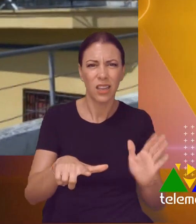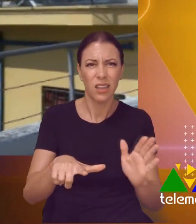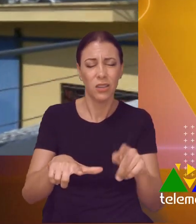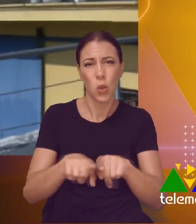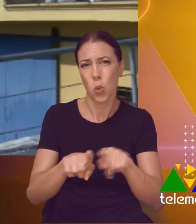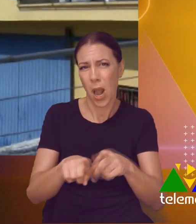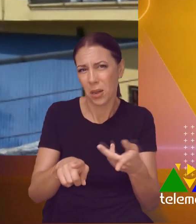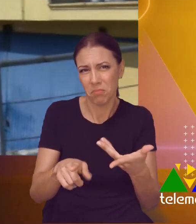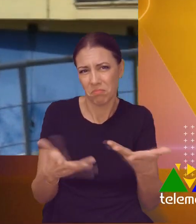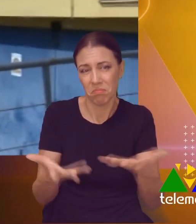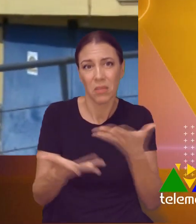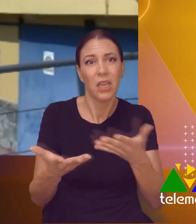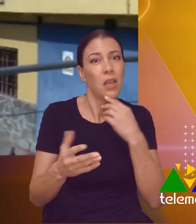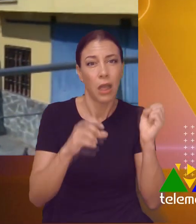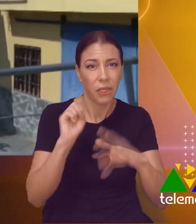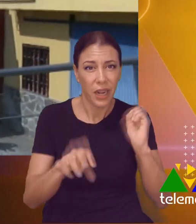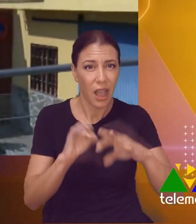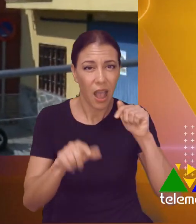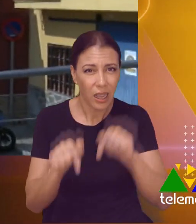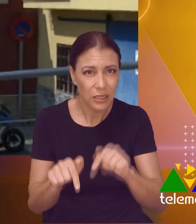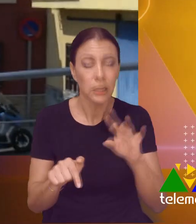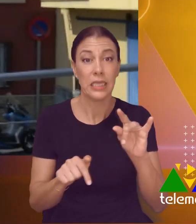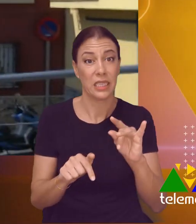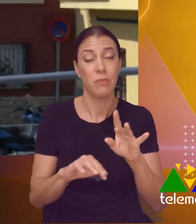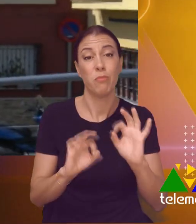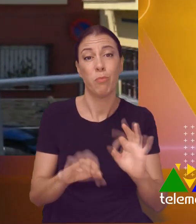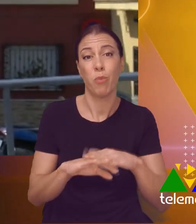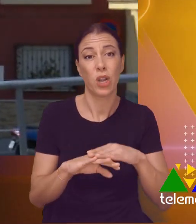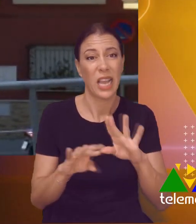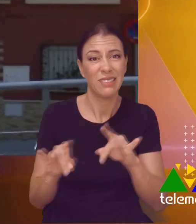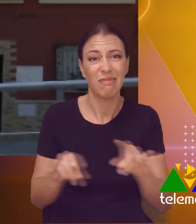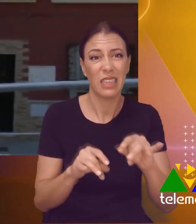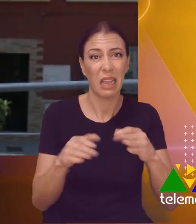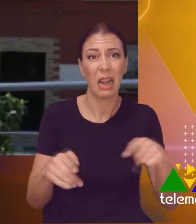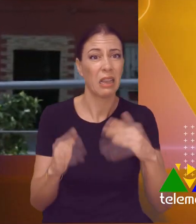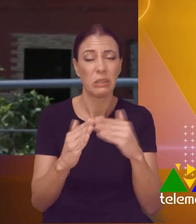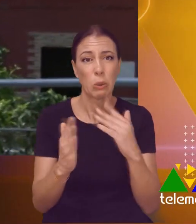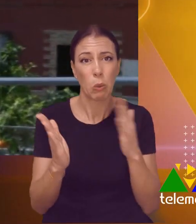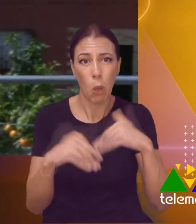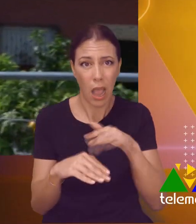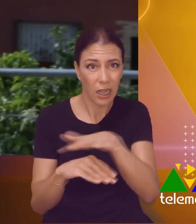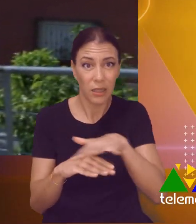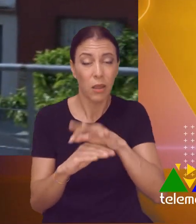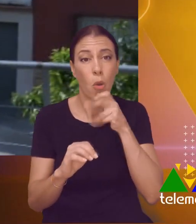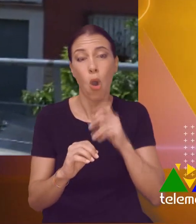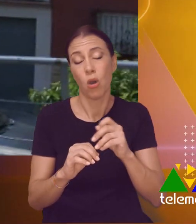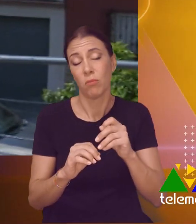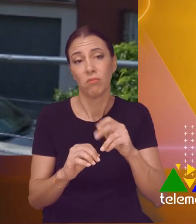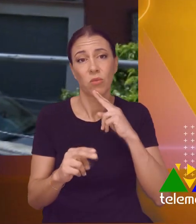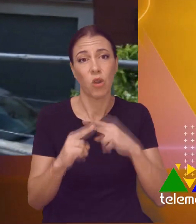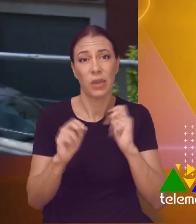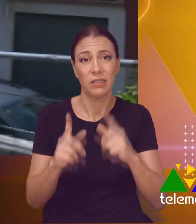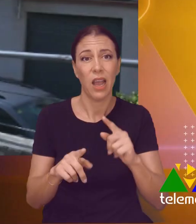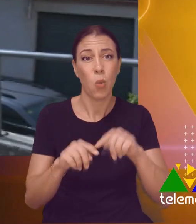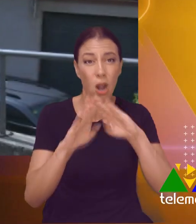estaría ni acotado siquiera. Era una especie de rambla. Se puede ver que también en altura